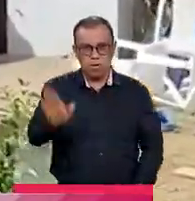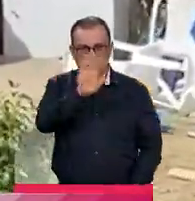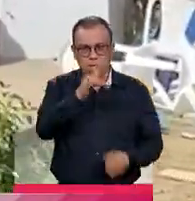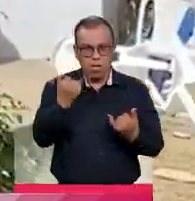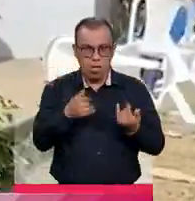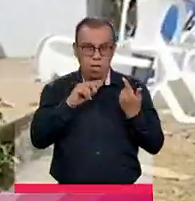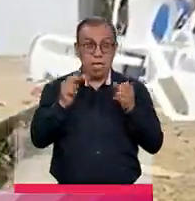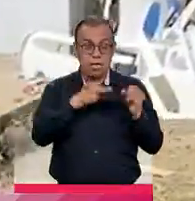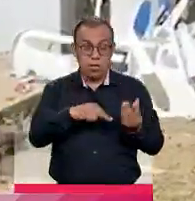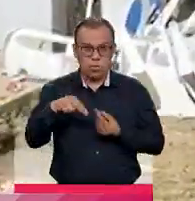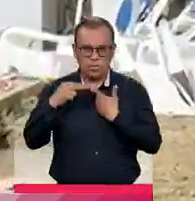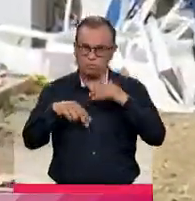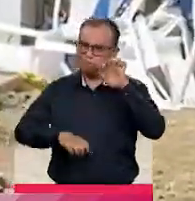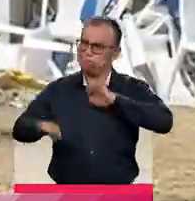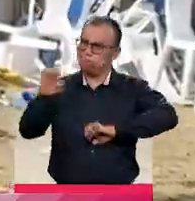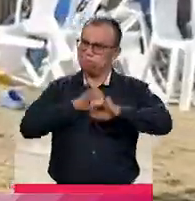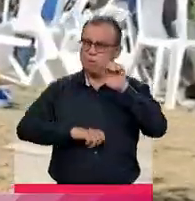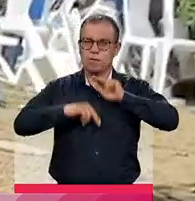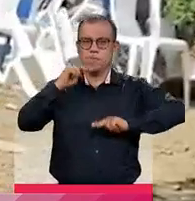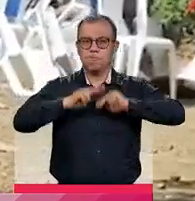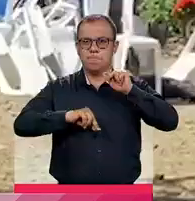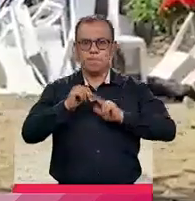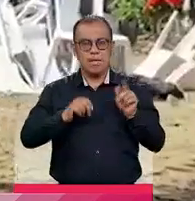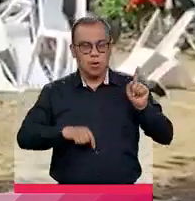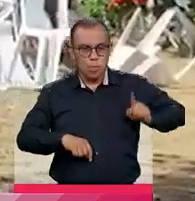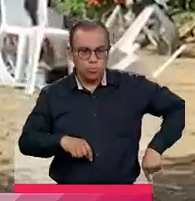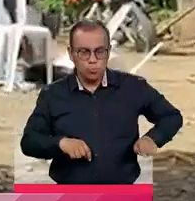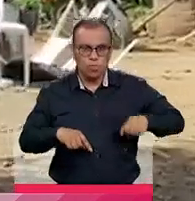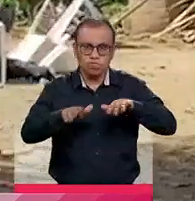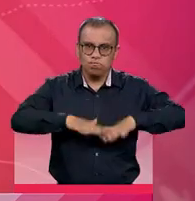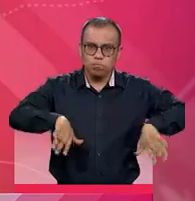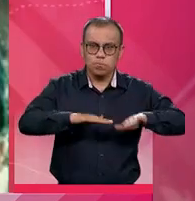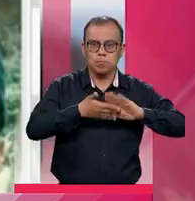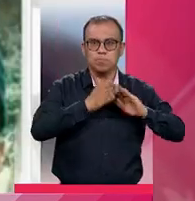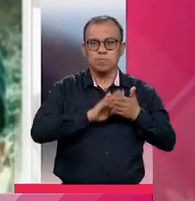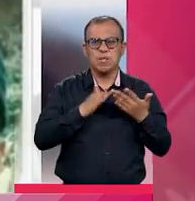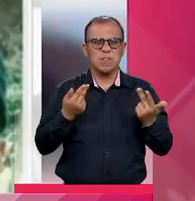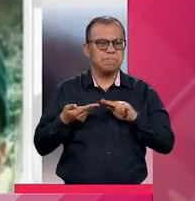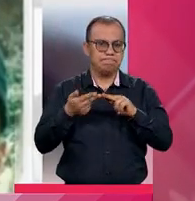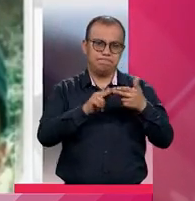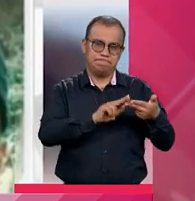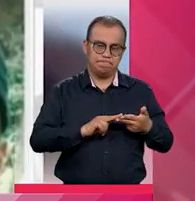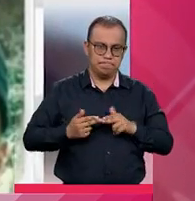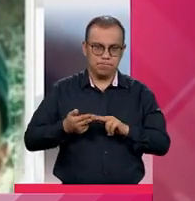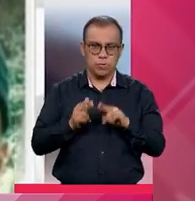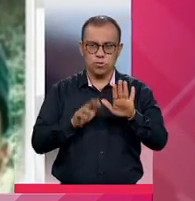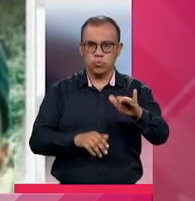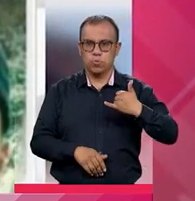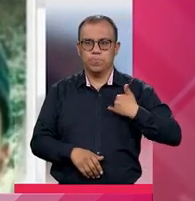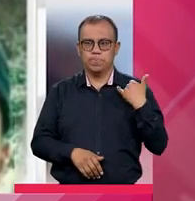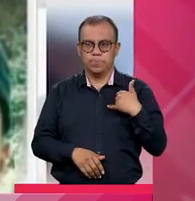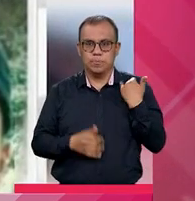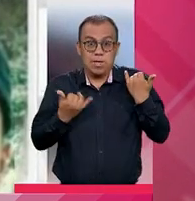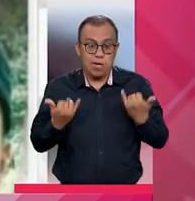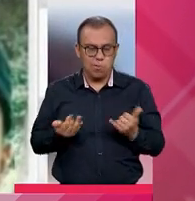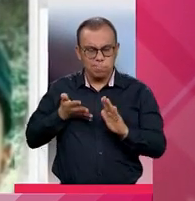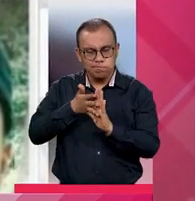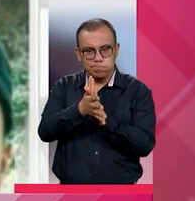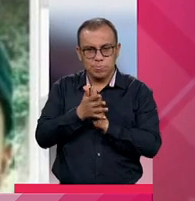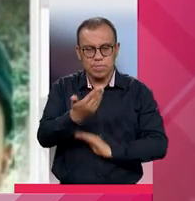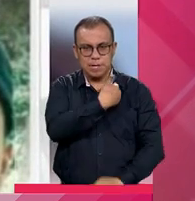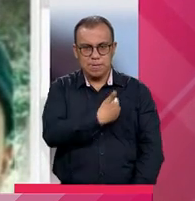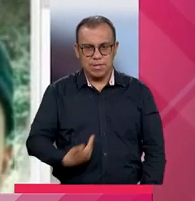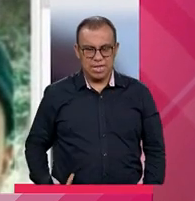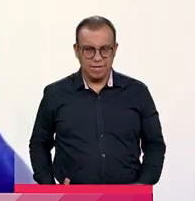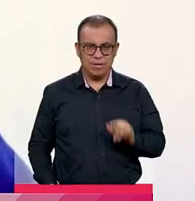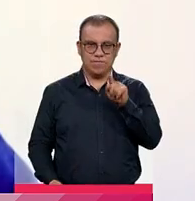los educadores que defienden la construcción de la escuela como territorio de paz tendría relación con el asesinato de los jóvenes. Así lo reveló el presidente